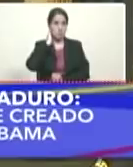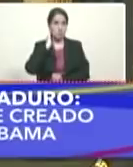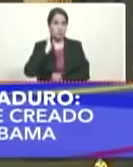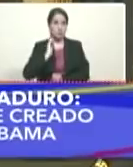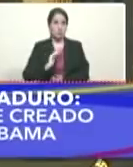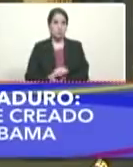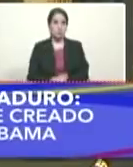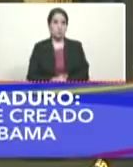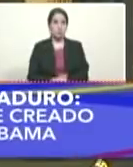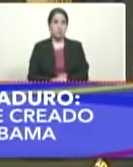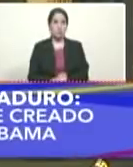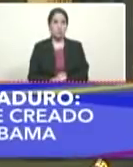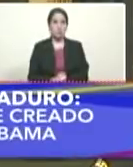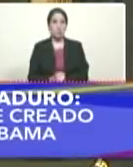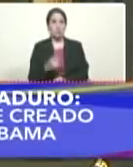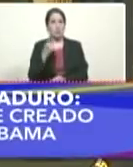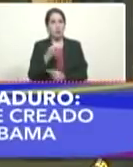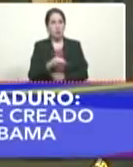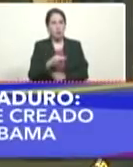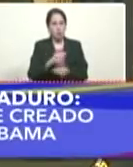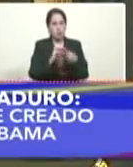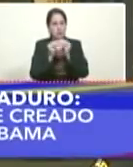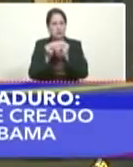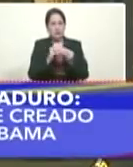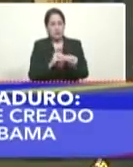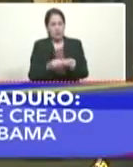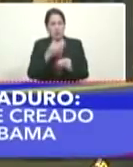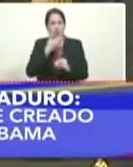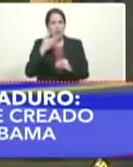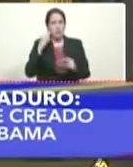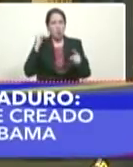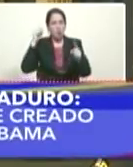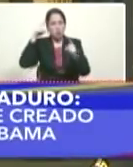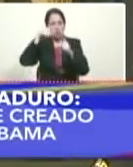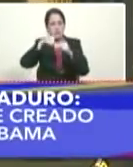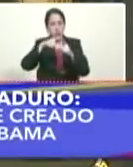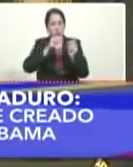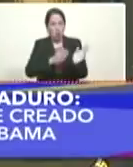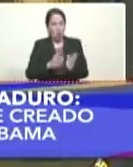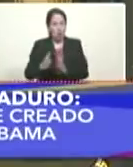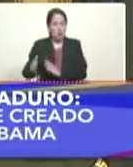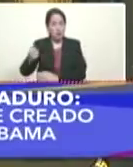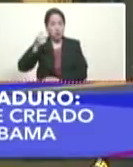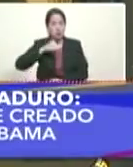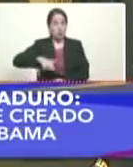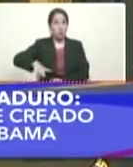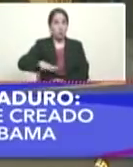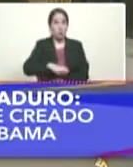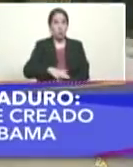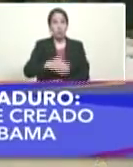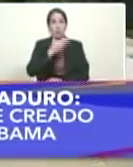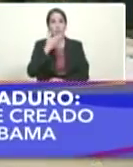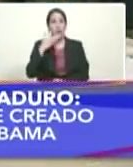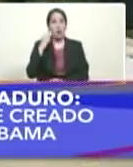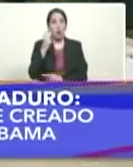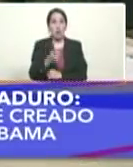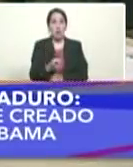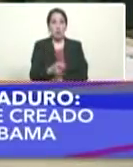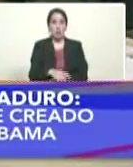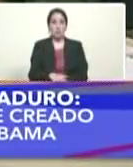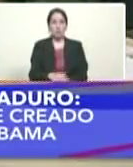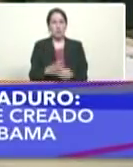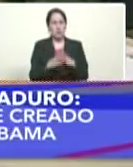tenemos que afinar mejorar la orientación y la organización del pueblo todas las v